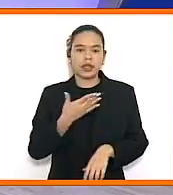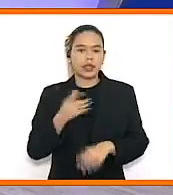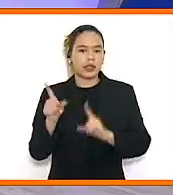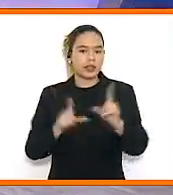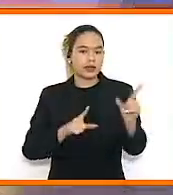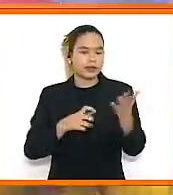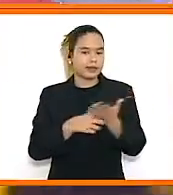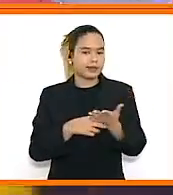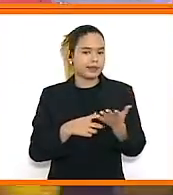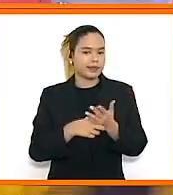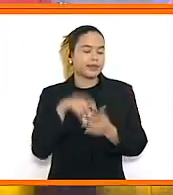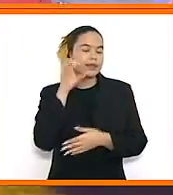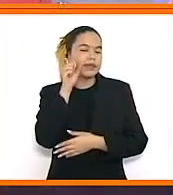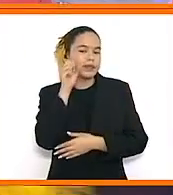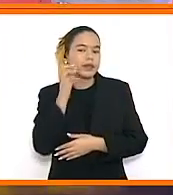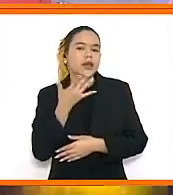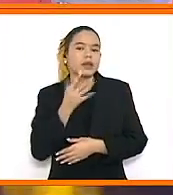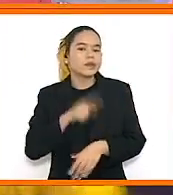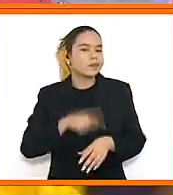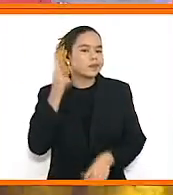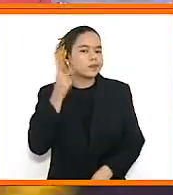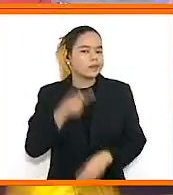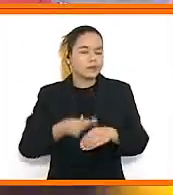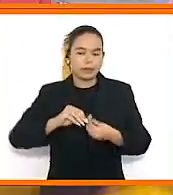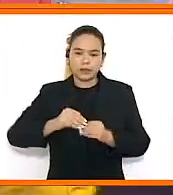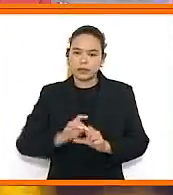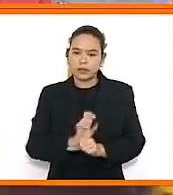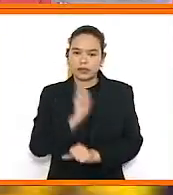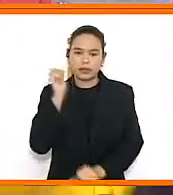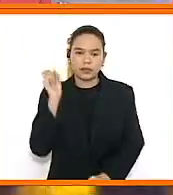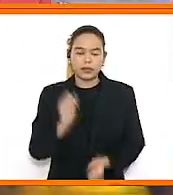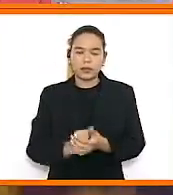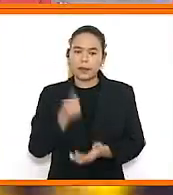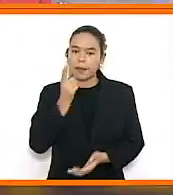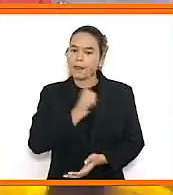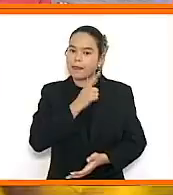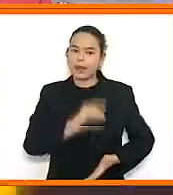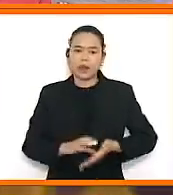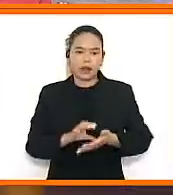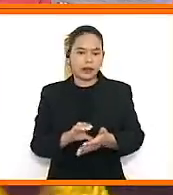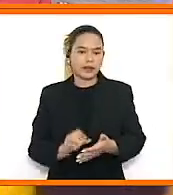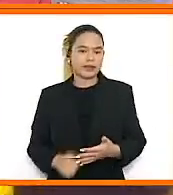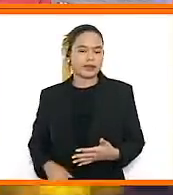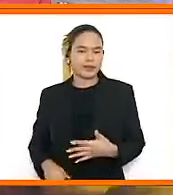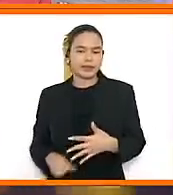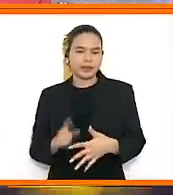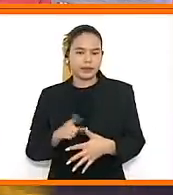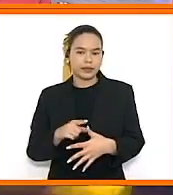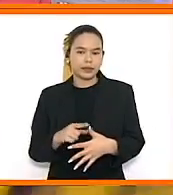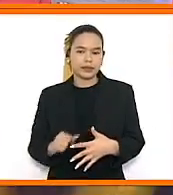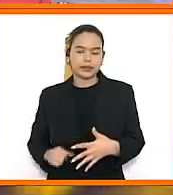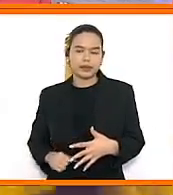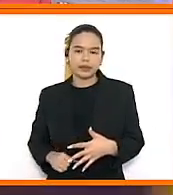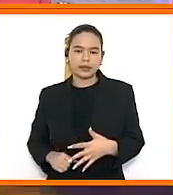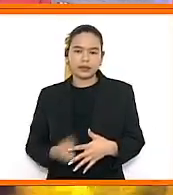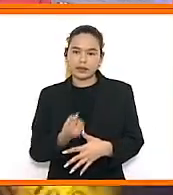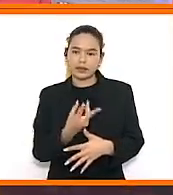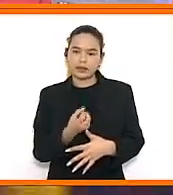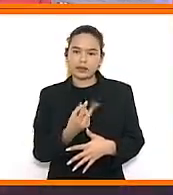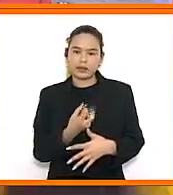ese boleto naranja en mano porque vamos a conocer su primer número ganador en nuestro Loto Super Premio. Y este es El